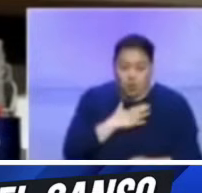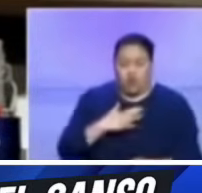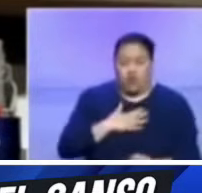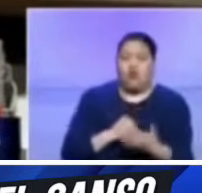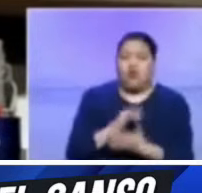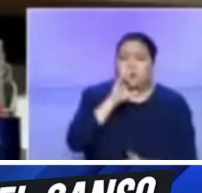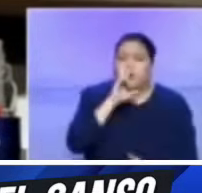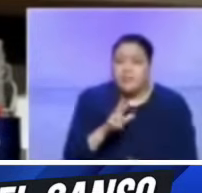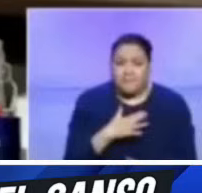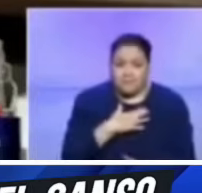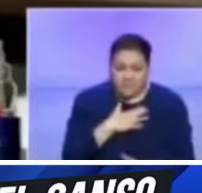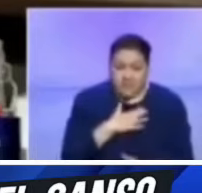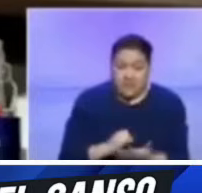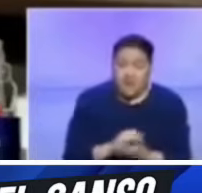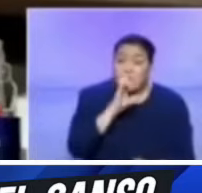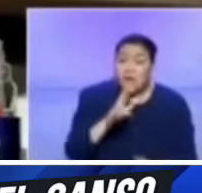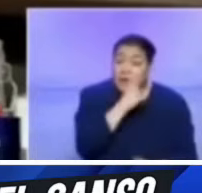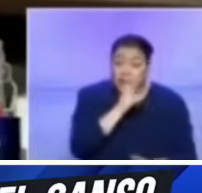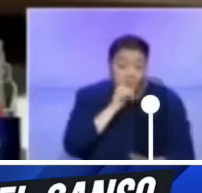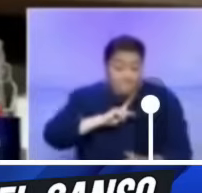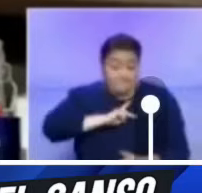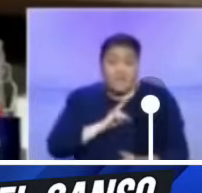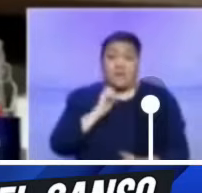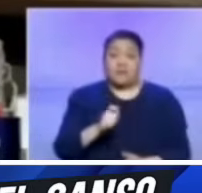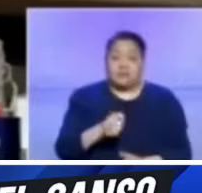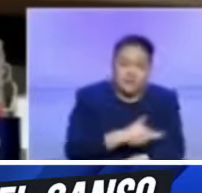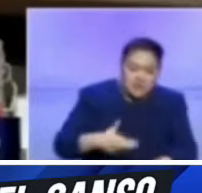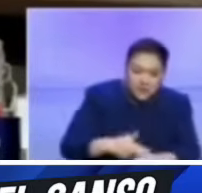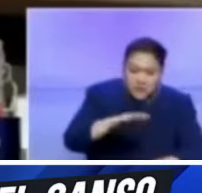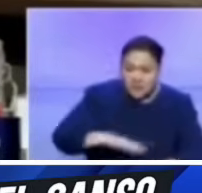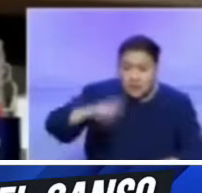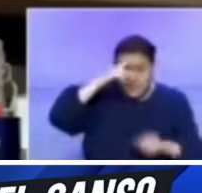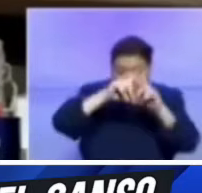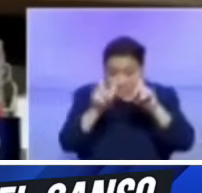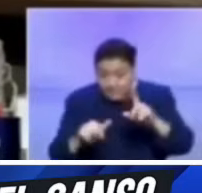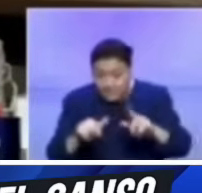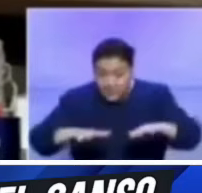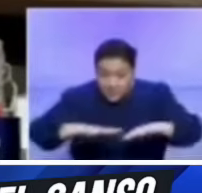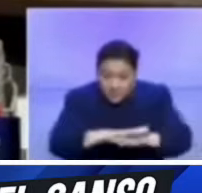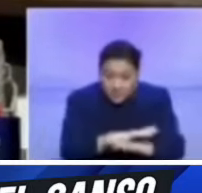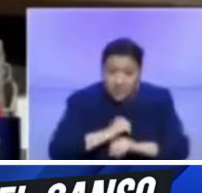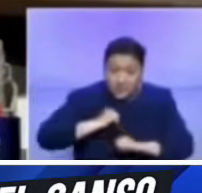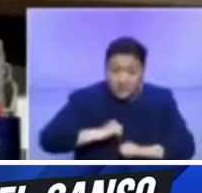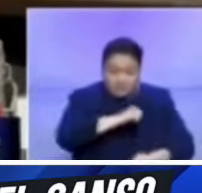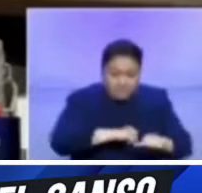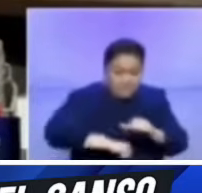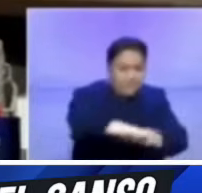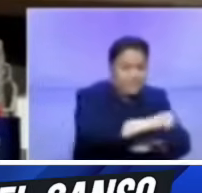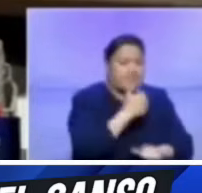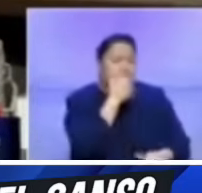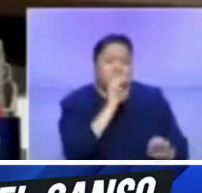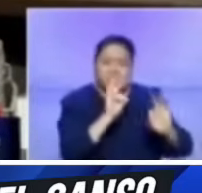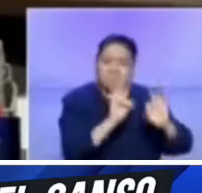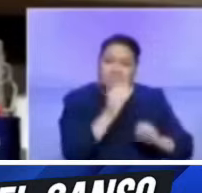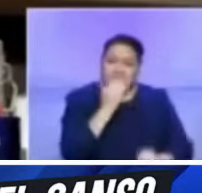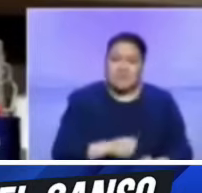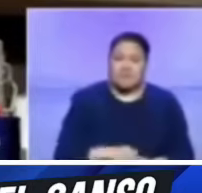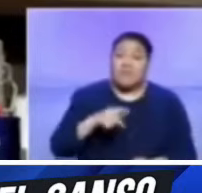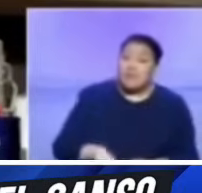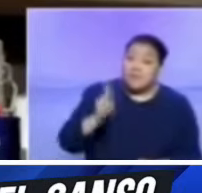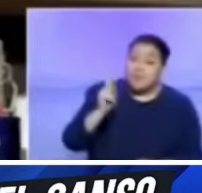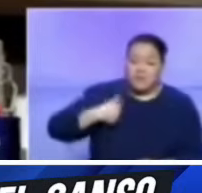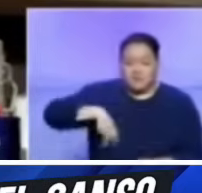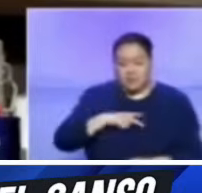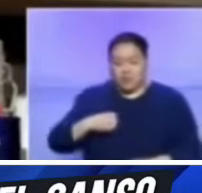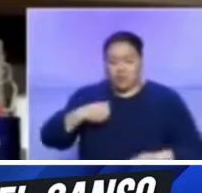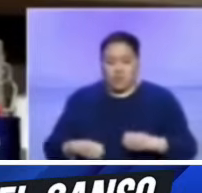pronunciarme a favor de decisiones jurisdiccionales que, desde mi óptica, permitieron que una vez más este país viviera una transmisión pacífica y estable del poder público. Sin embargo,